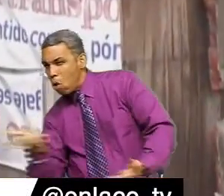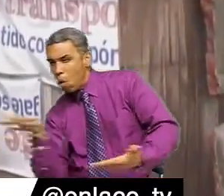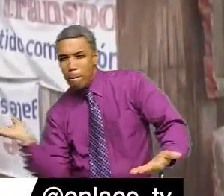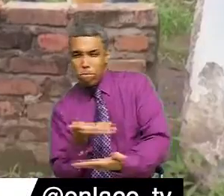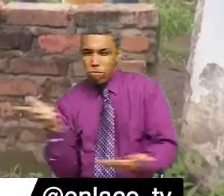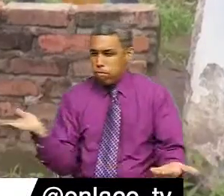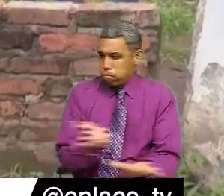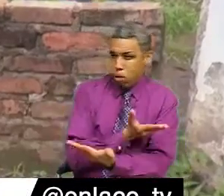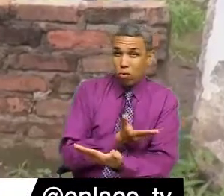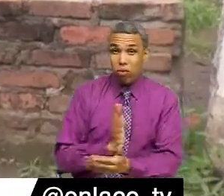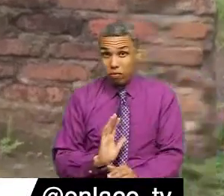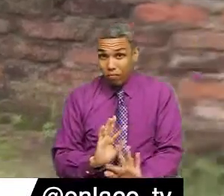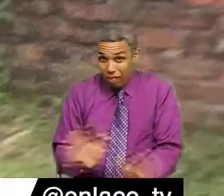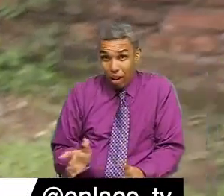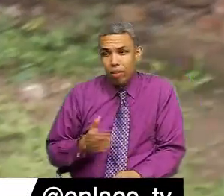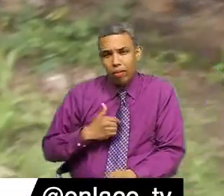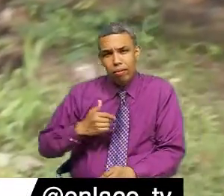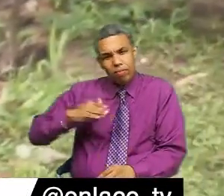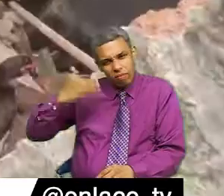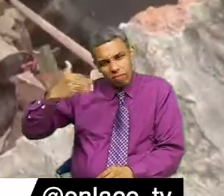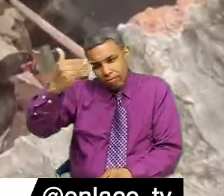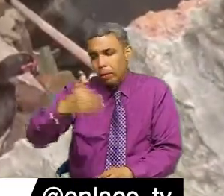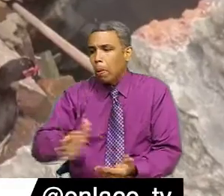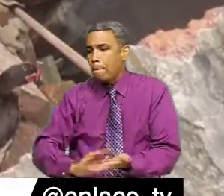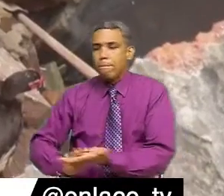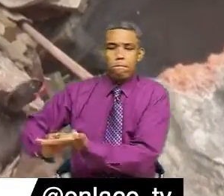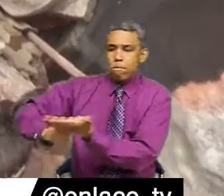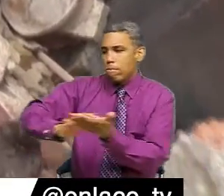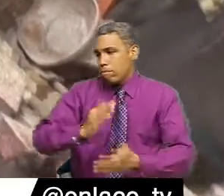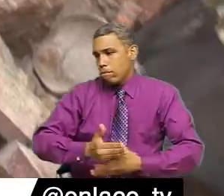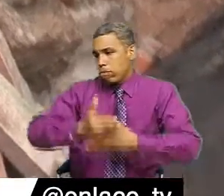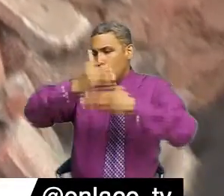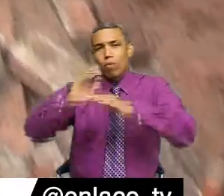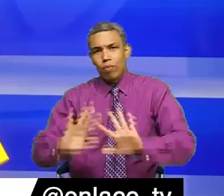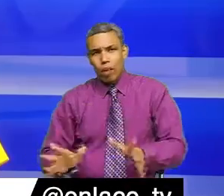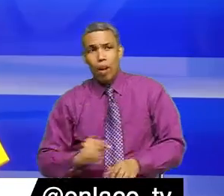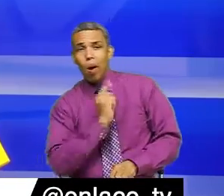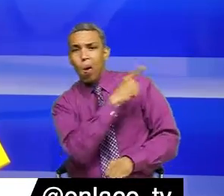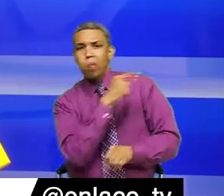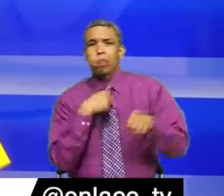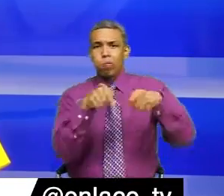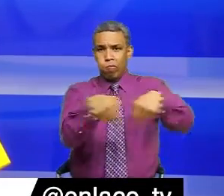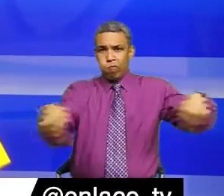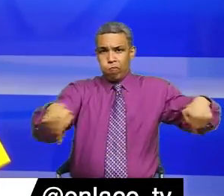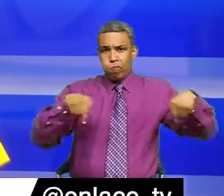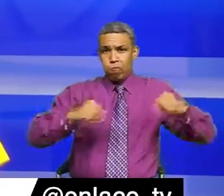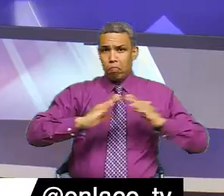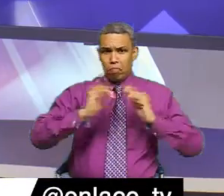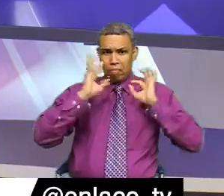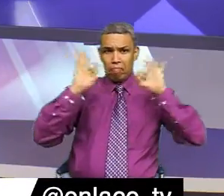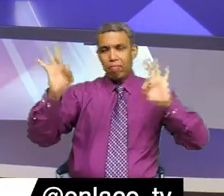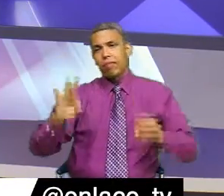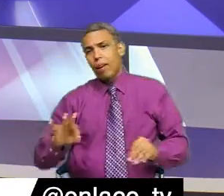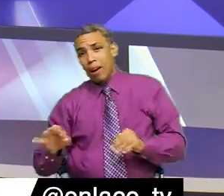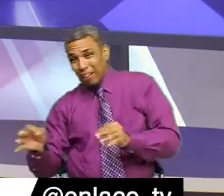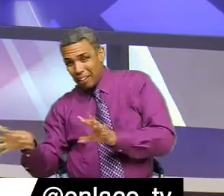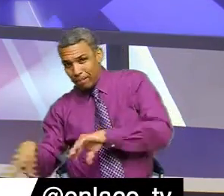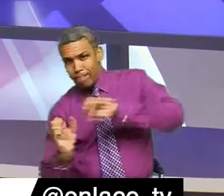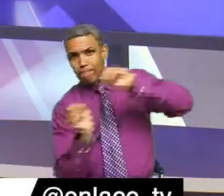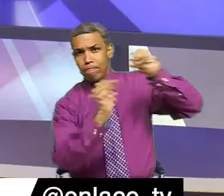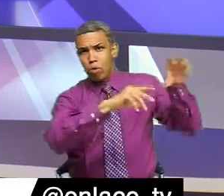y ellos ya están ubicados en una vivienda cercana, en unas mejores condiciones. Bueno, con respecto a esta situación, nos sobran